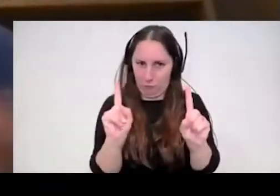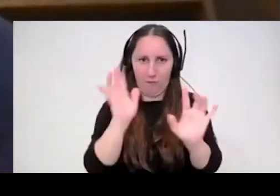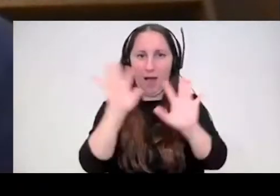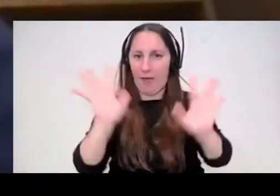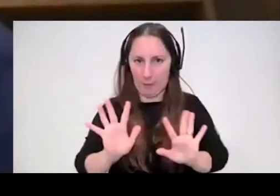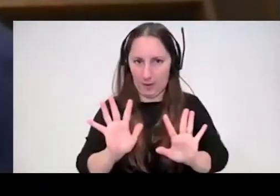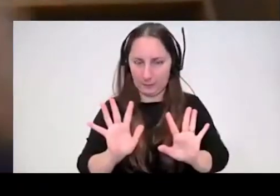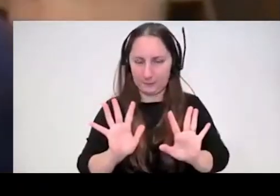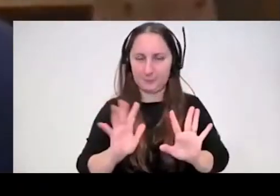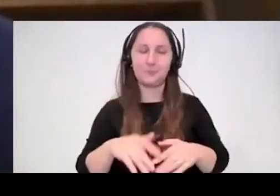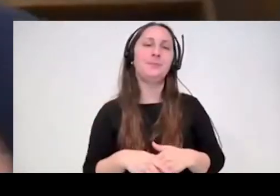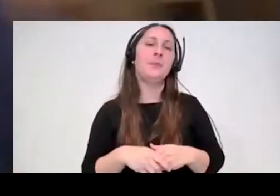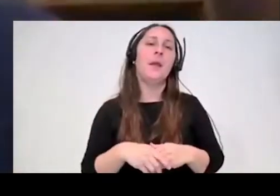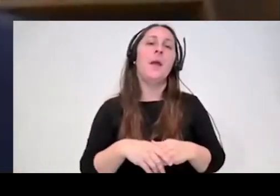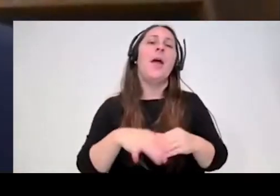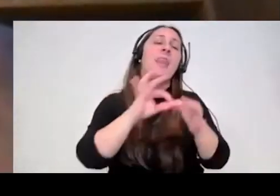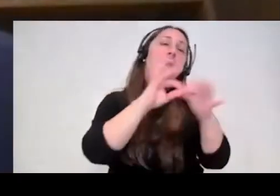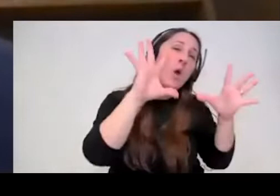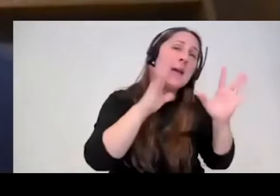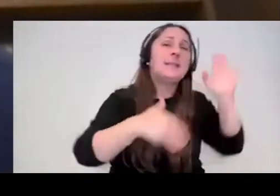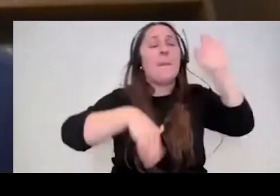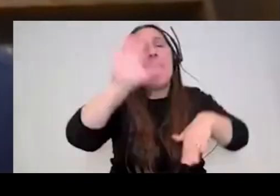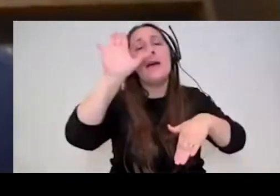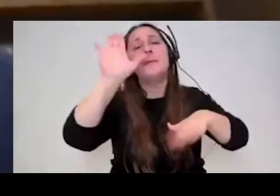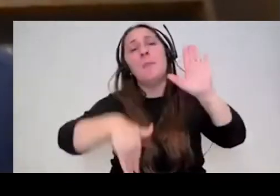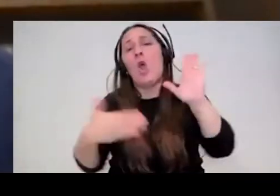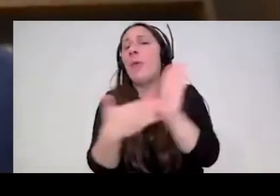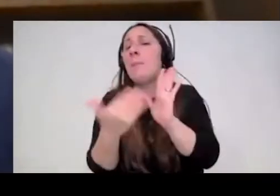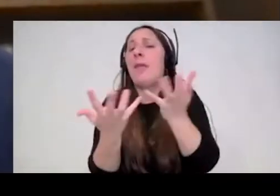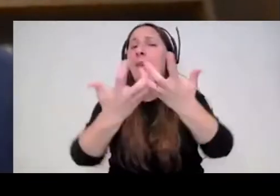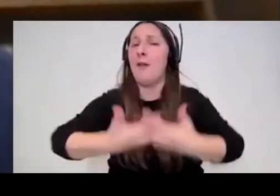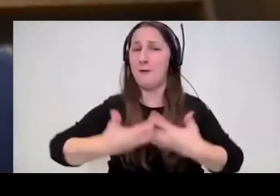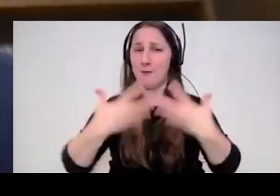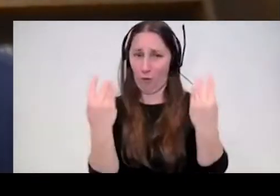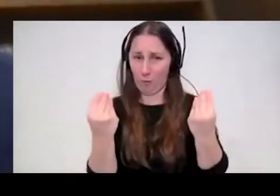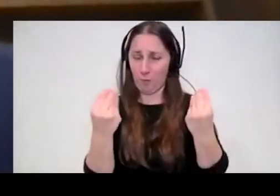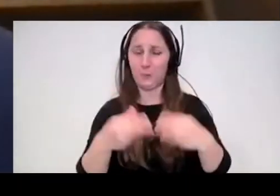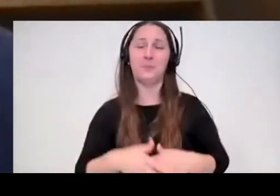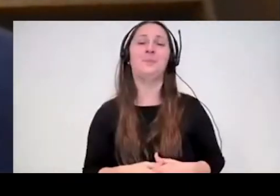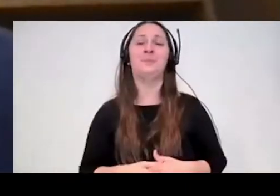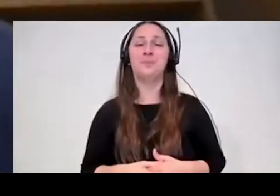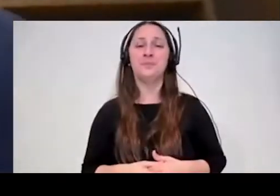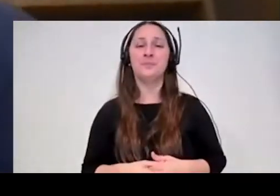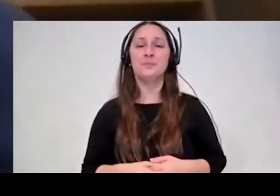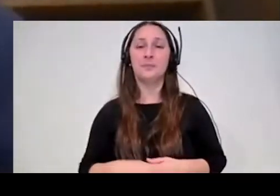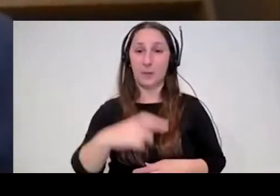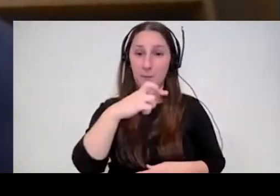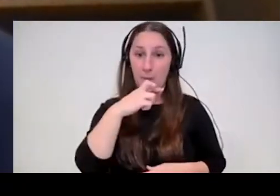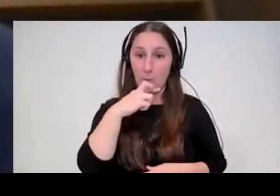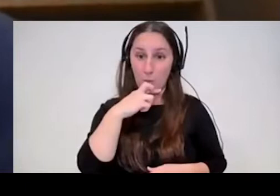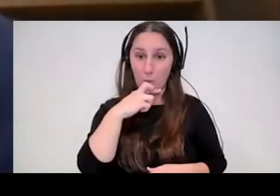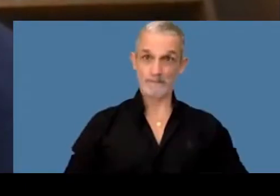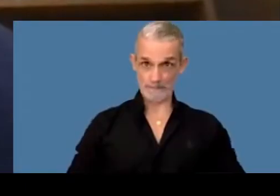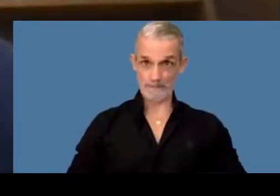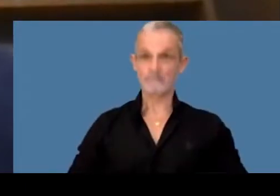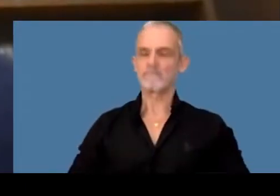Podrá ser más o menos democrático de acuerdo a cómo funcione, qué sé yo. ¿No? Ahora, después tenemos el sindicato de